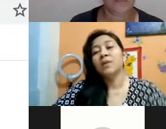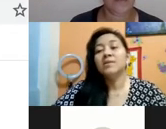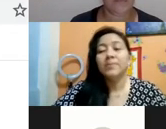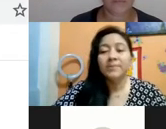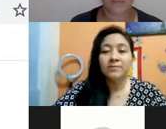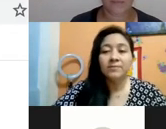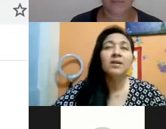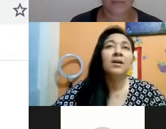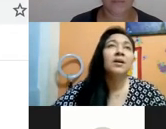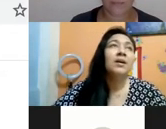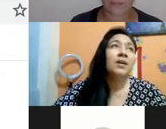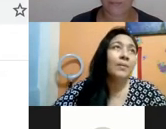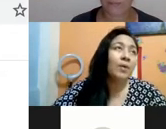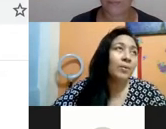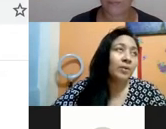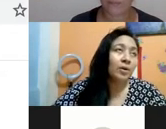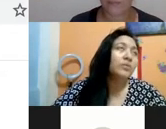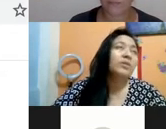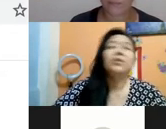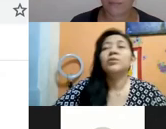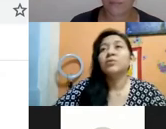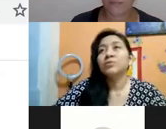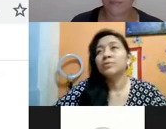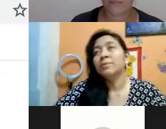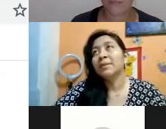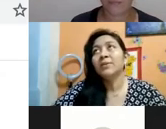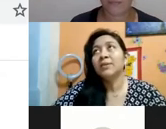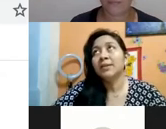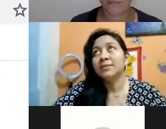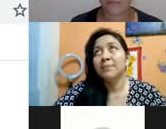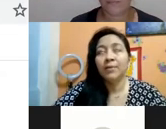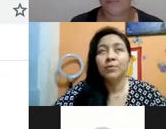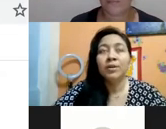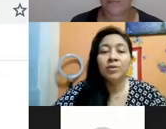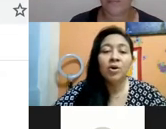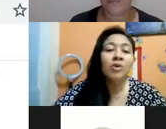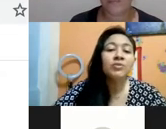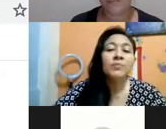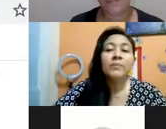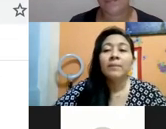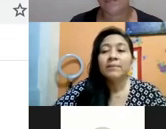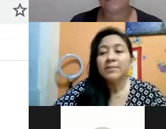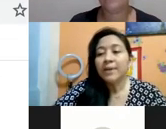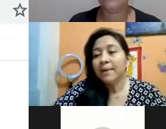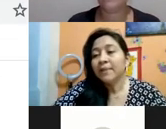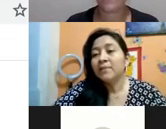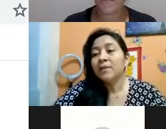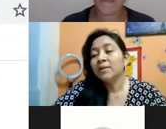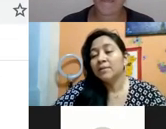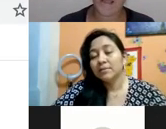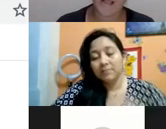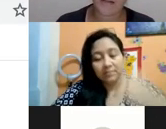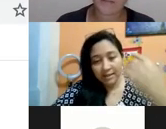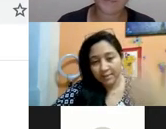de ustedes si especifica que vamos a abordar los contenidos impartidos entre la semana 1 y 2. Si van a